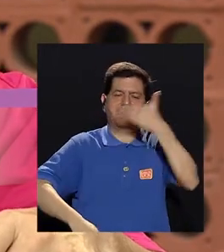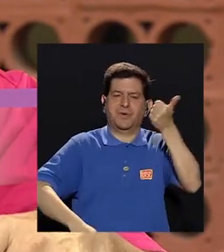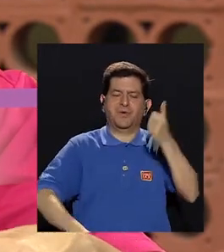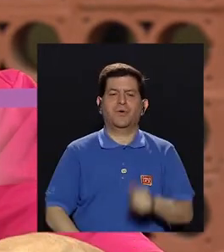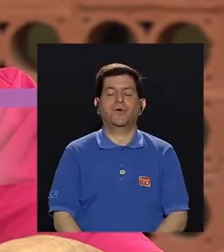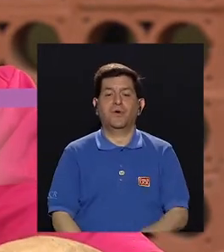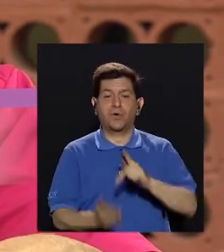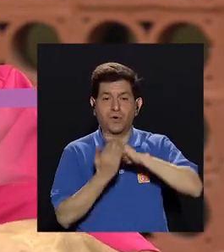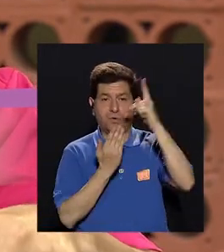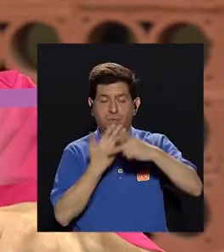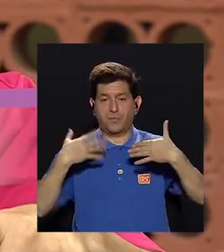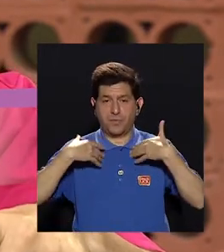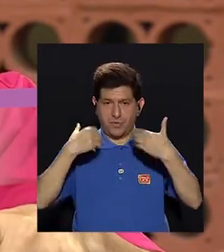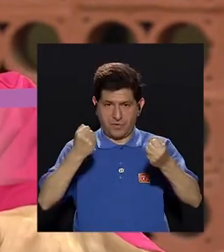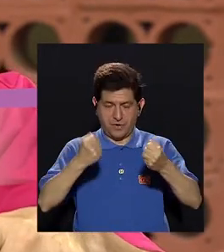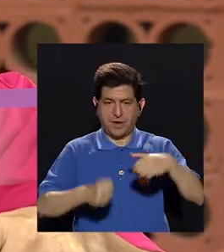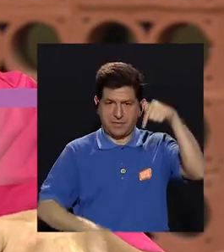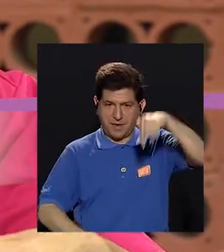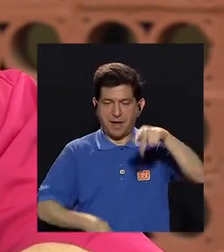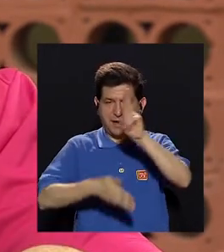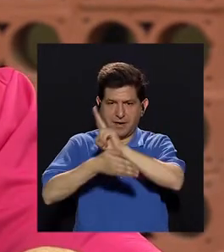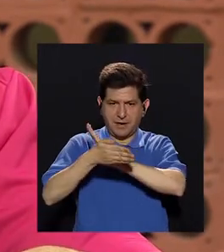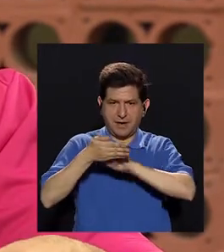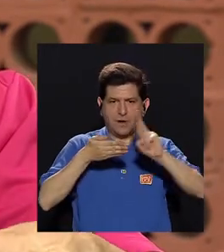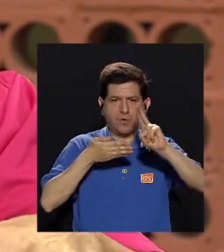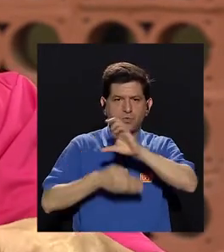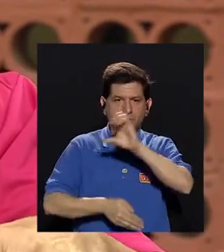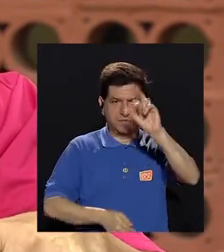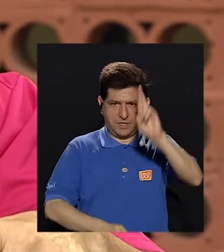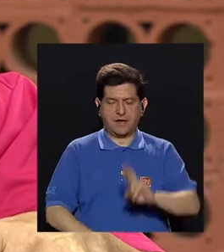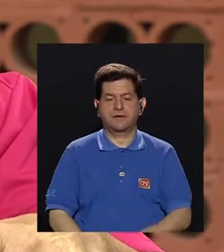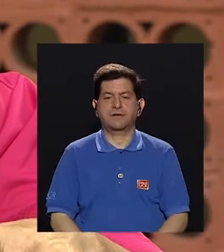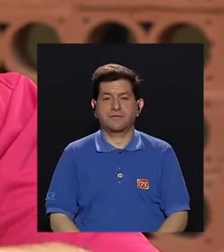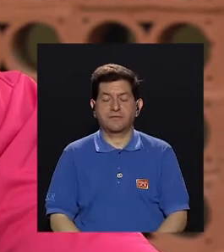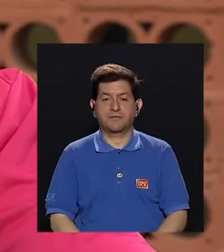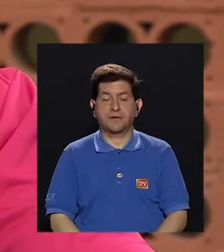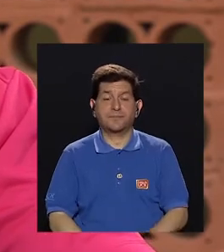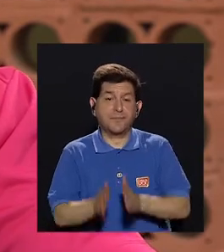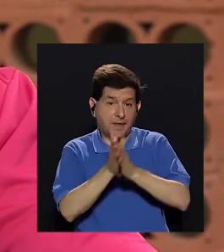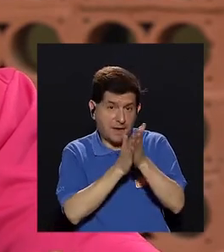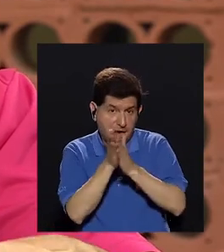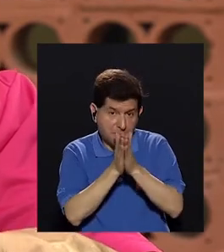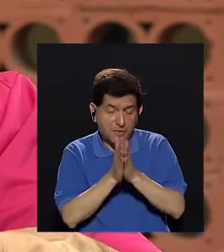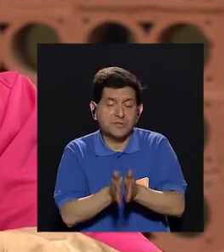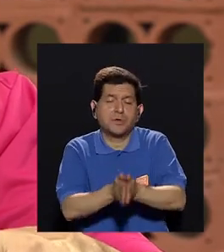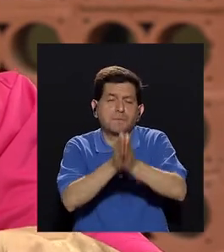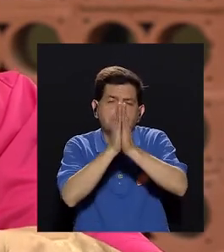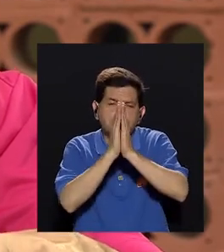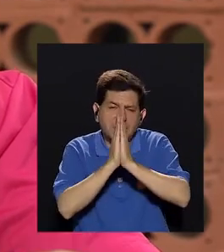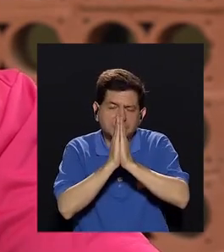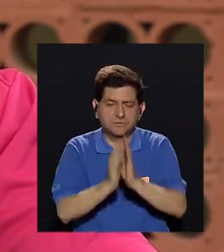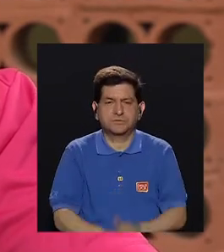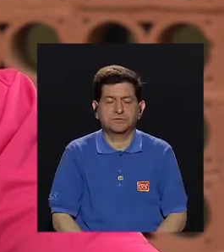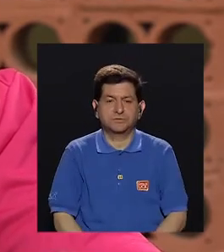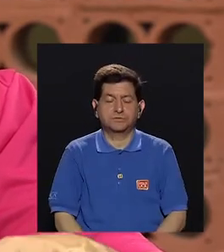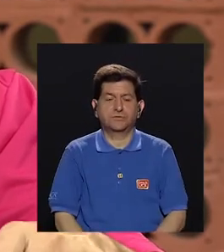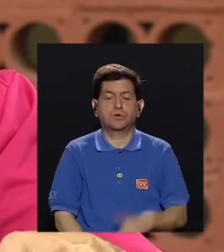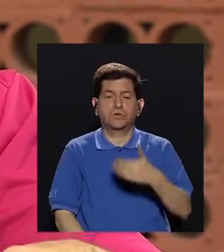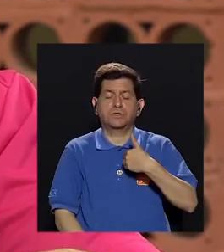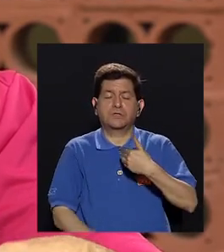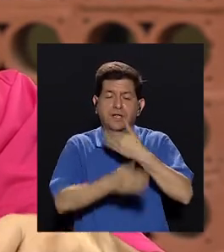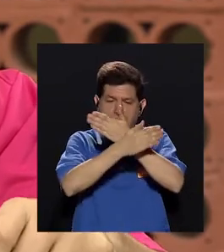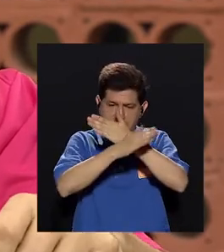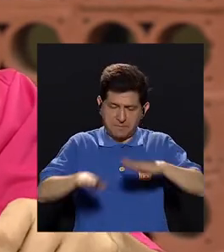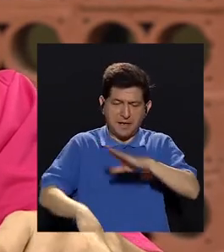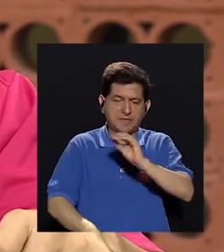acá, aprovechar para hacer un llamado para que vivamos en paz y respeto hacia los derechos humanos y que utilicemos el